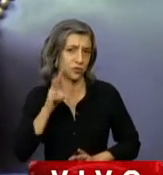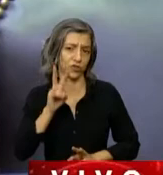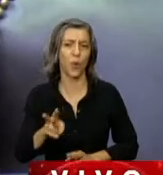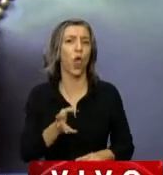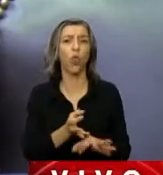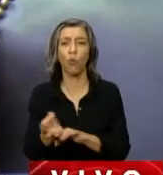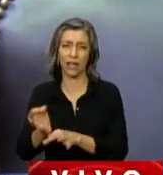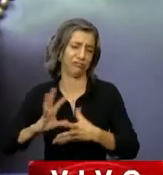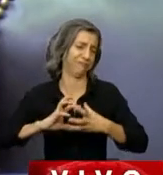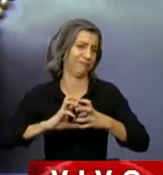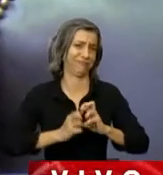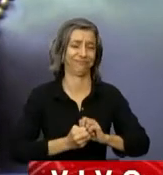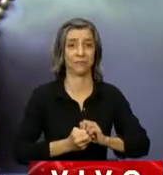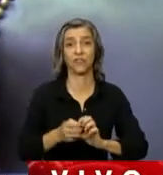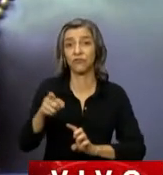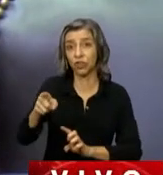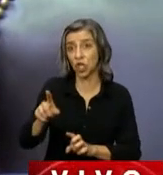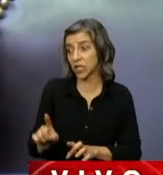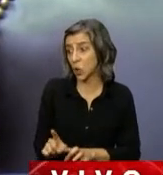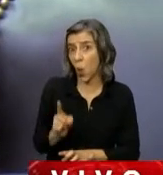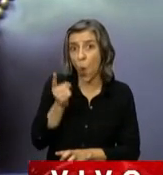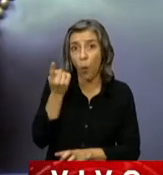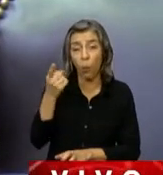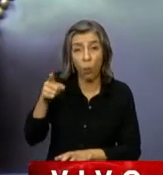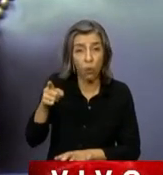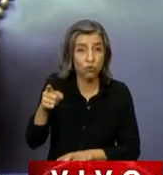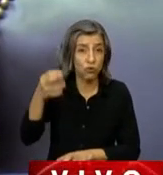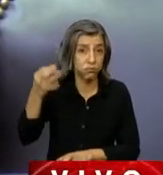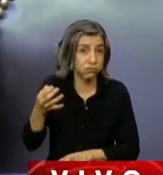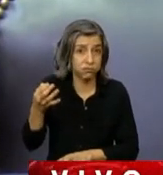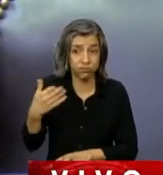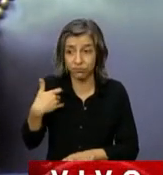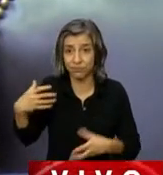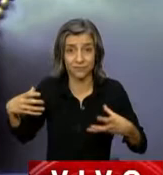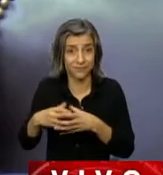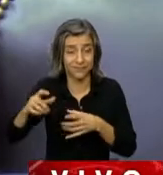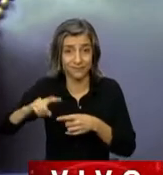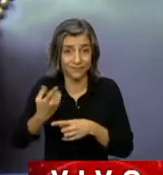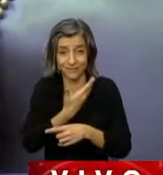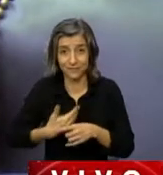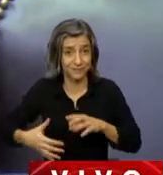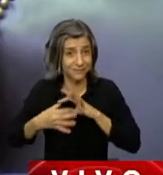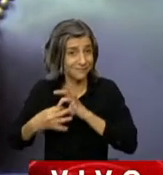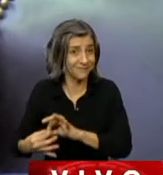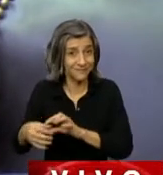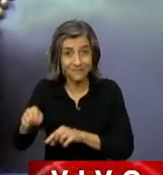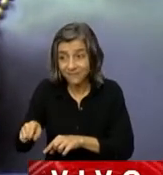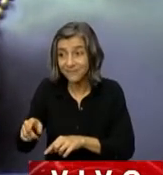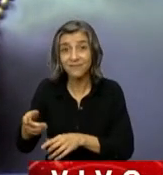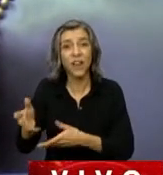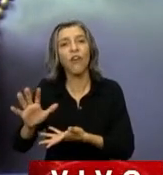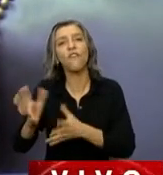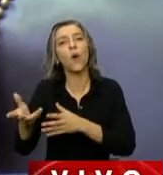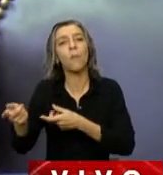Justamente, si hay algo de lo que no se puede enorgullecer el oficialismo de esta Cámara, es cómo están administrando la